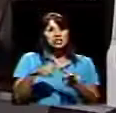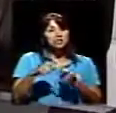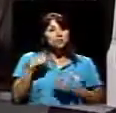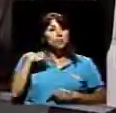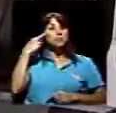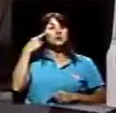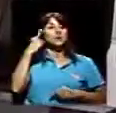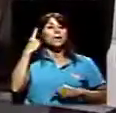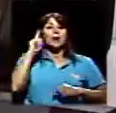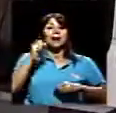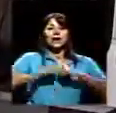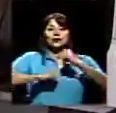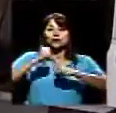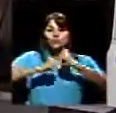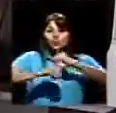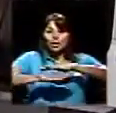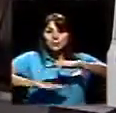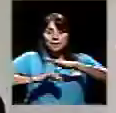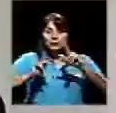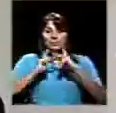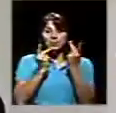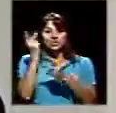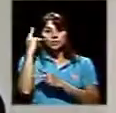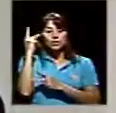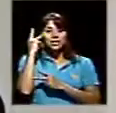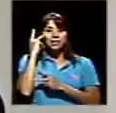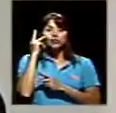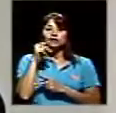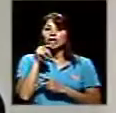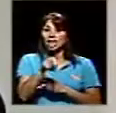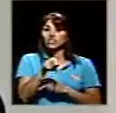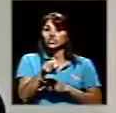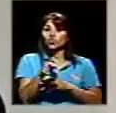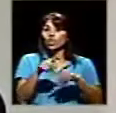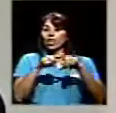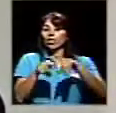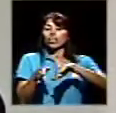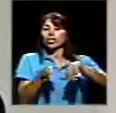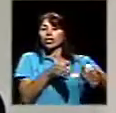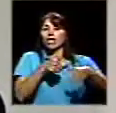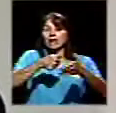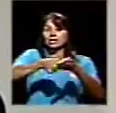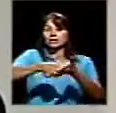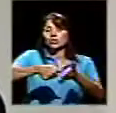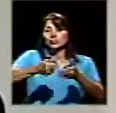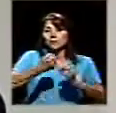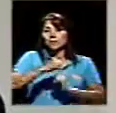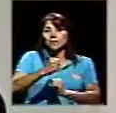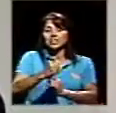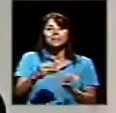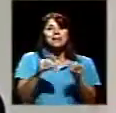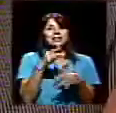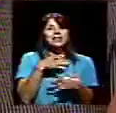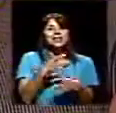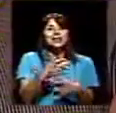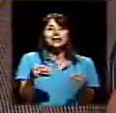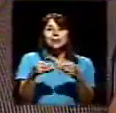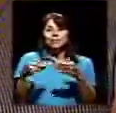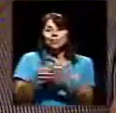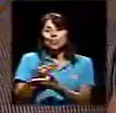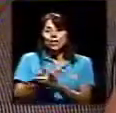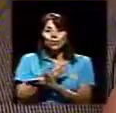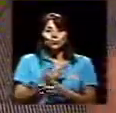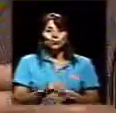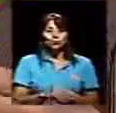de partido, para los cuadros de partidos, este fenómeno es bastante más interesante y bastante más novedoso que para la gente